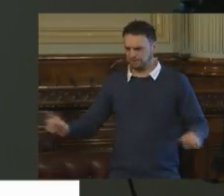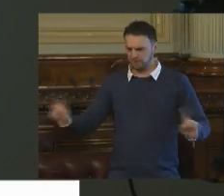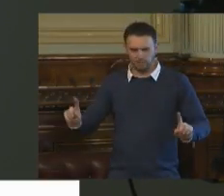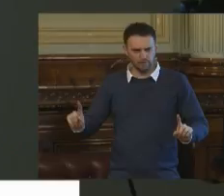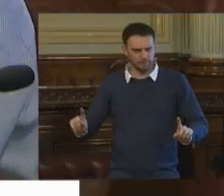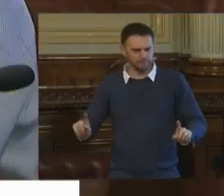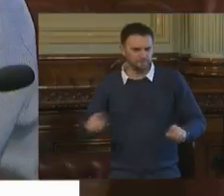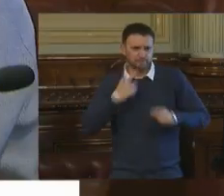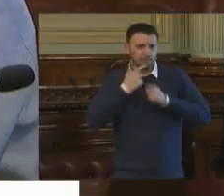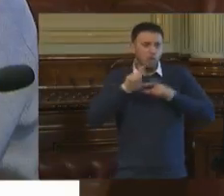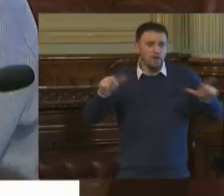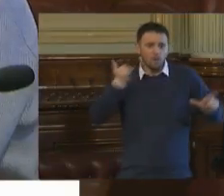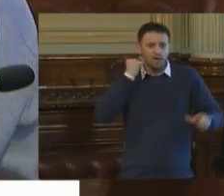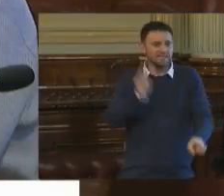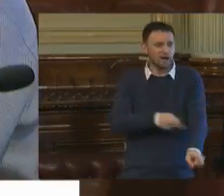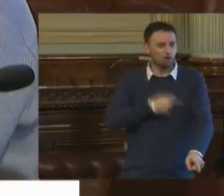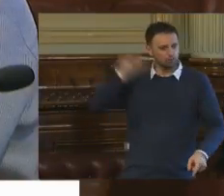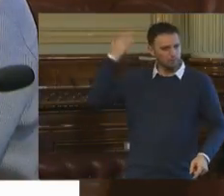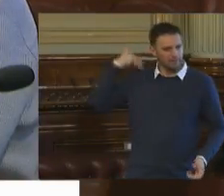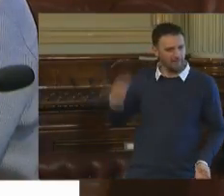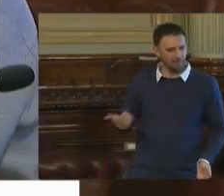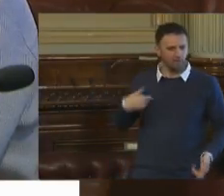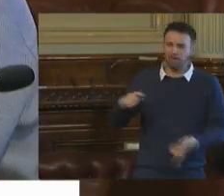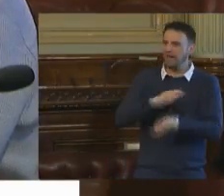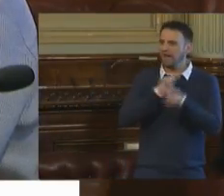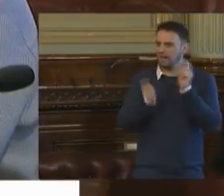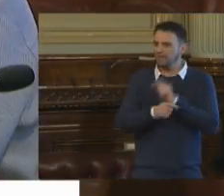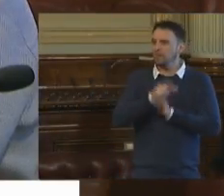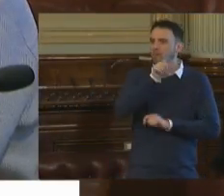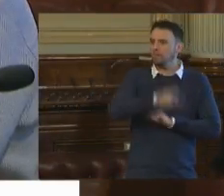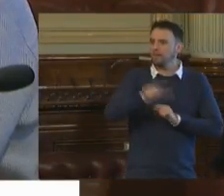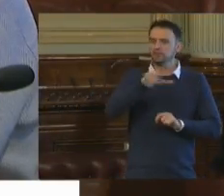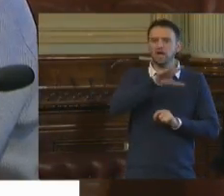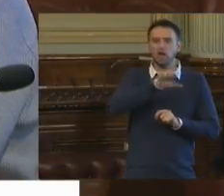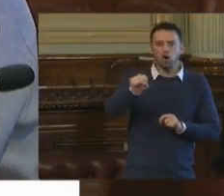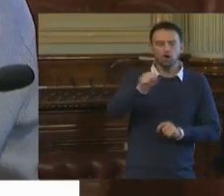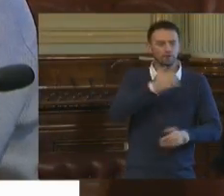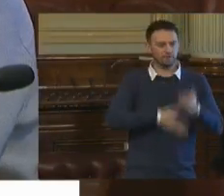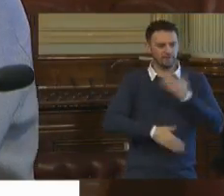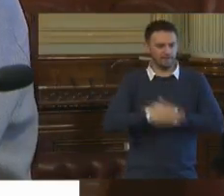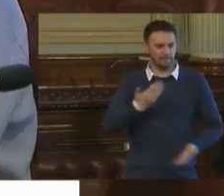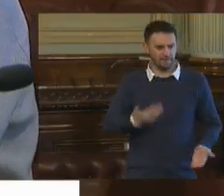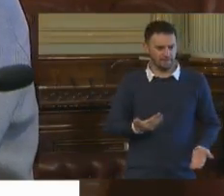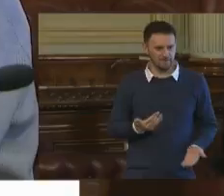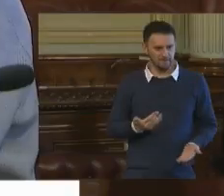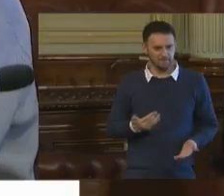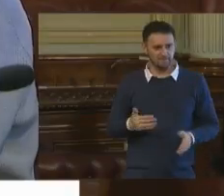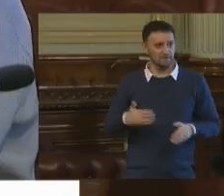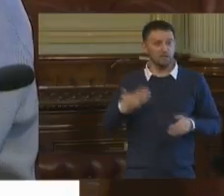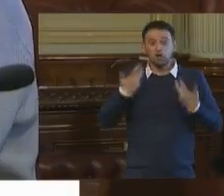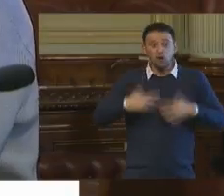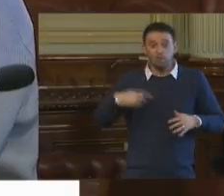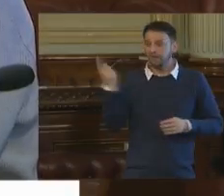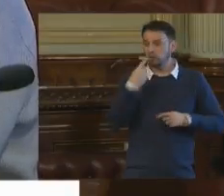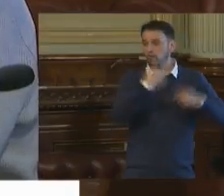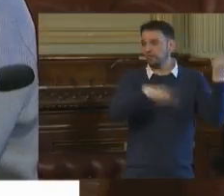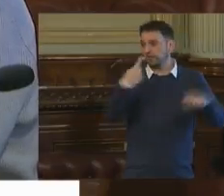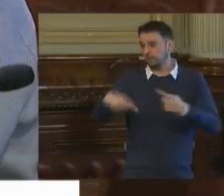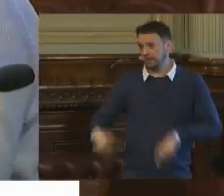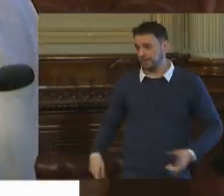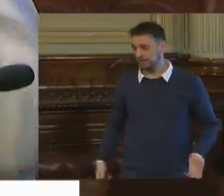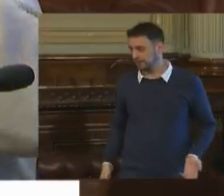en el lenguaje cotidiano y que hay que ir esque erradicando la normalidad es la diversidad